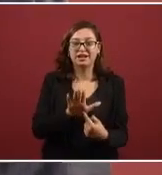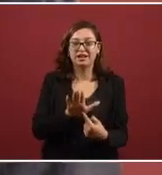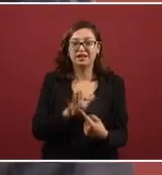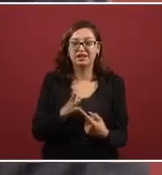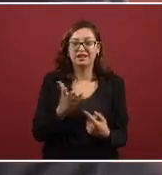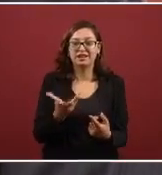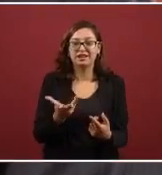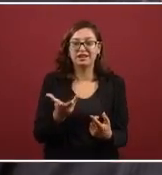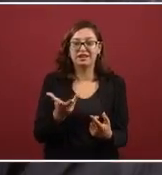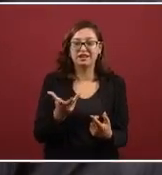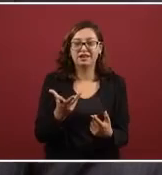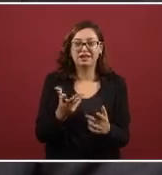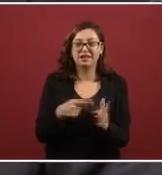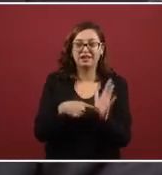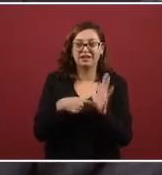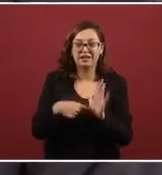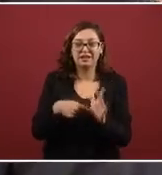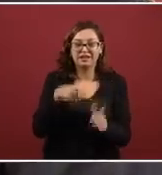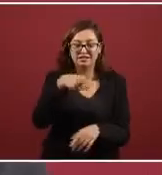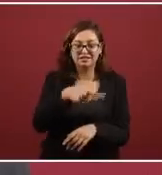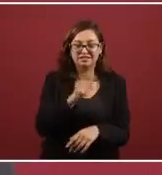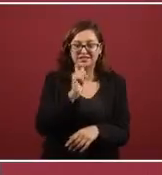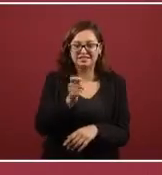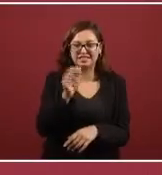hablar del estampido del rayo.